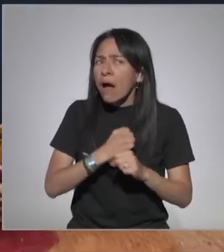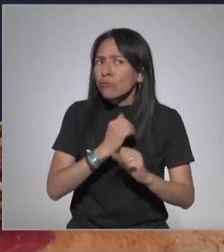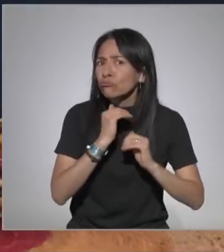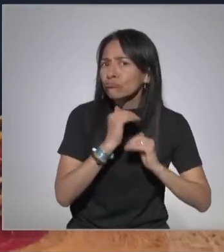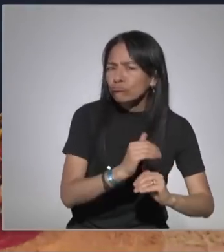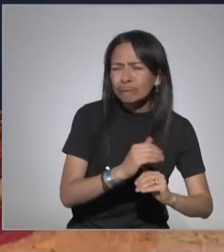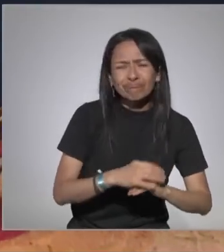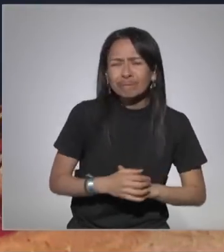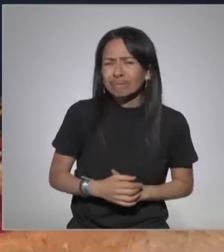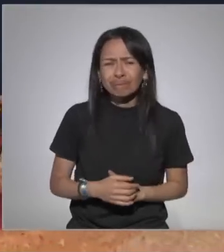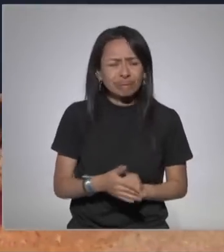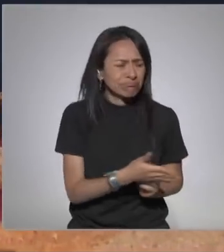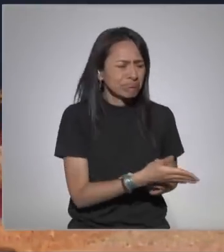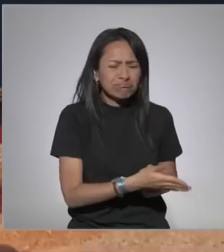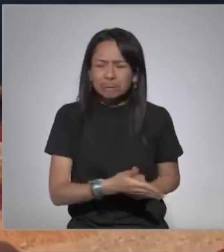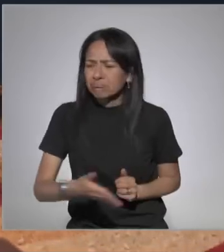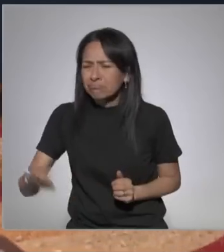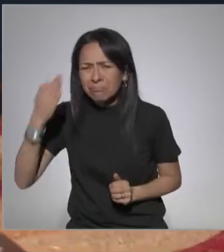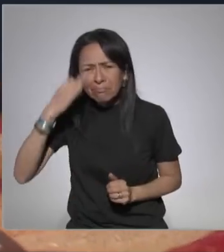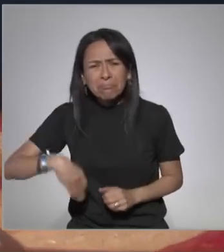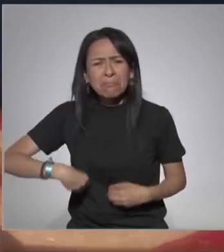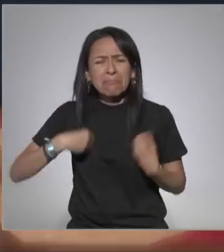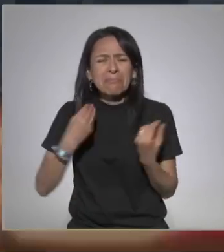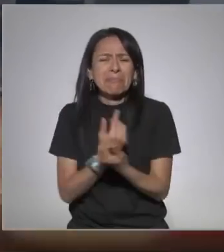etapa de la vida.